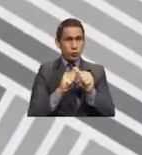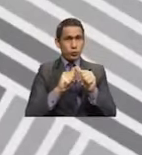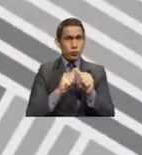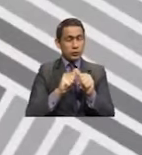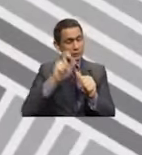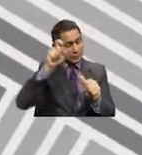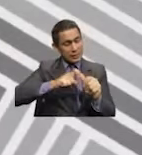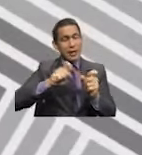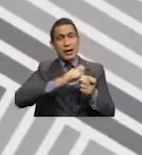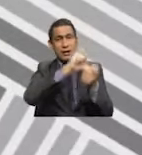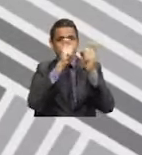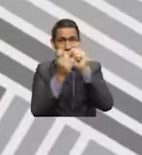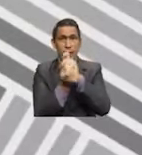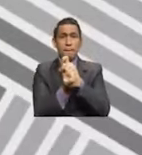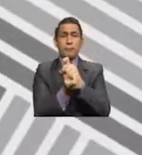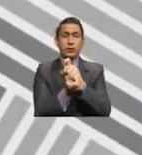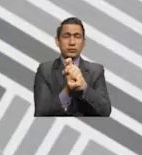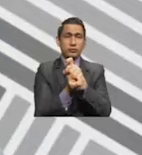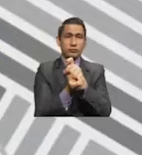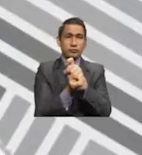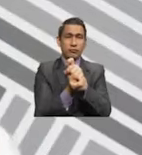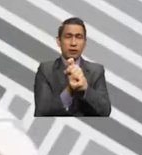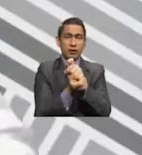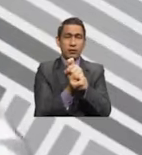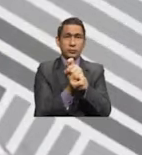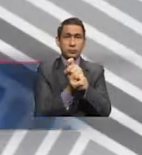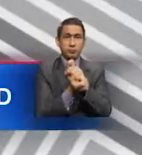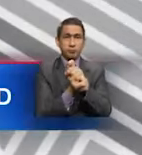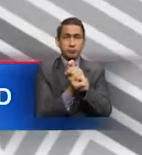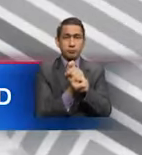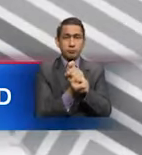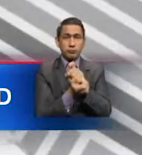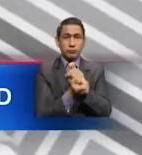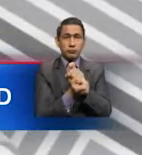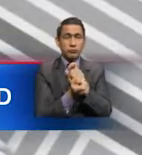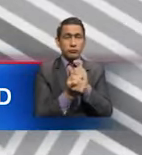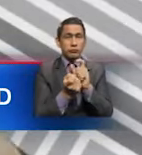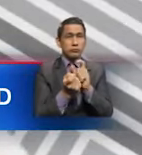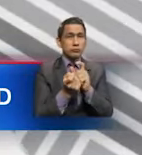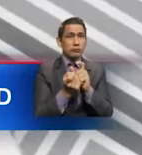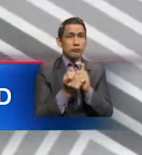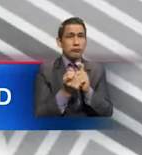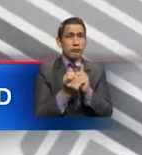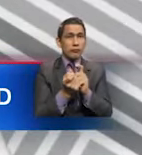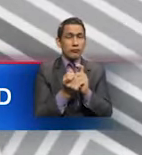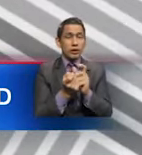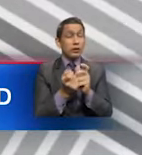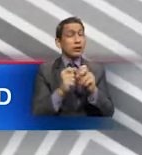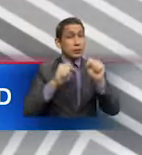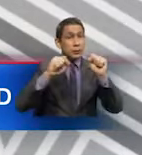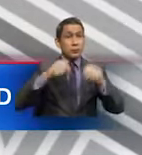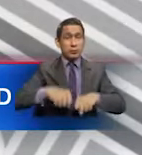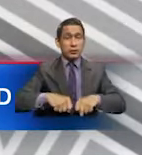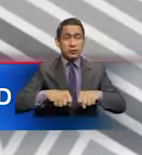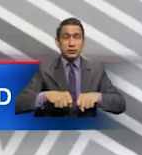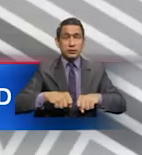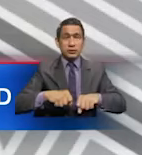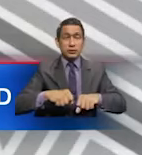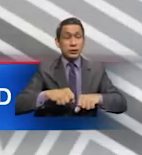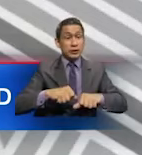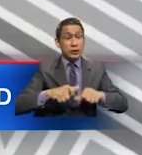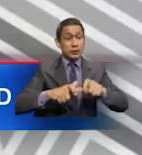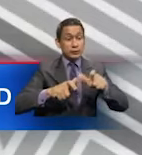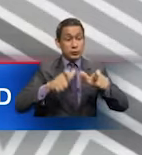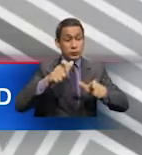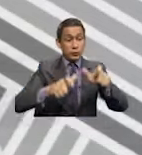recambio generacional, esa impresión en el, digamos, en la impronta, por decirlo así, de las nuevas